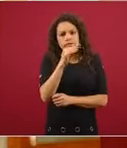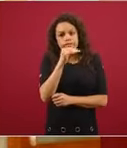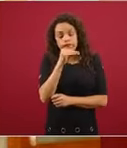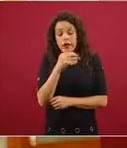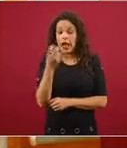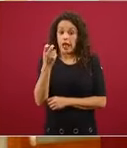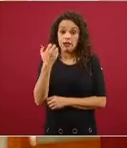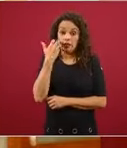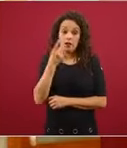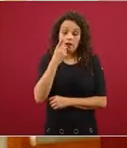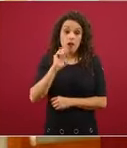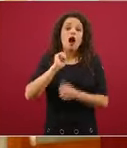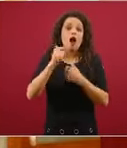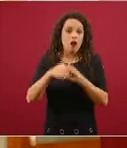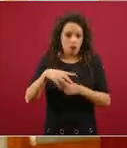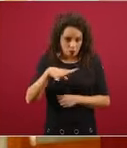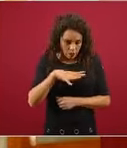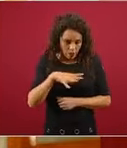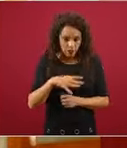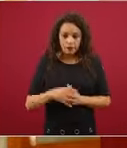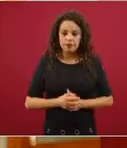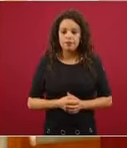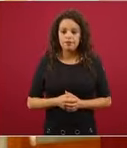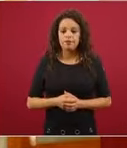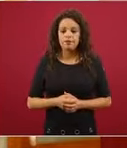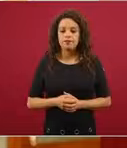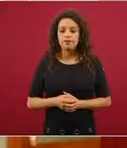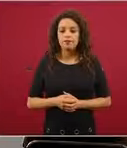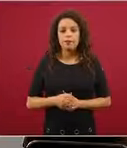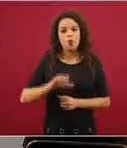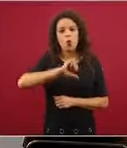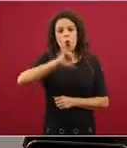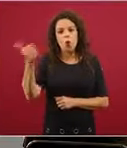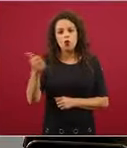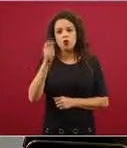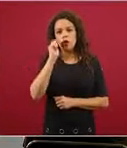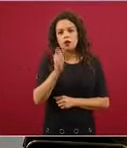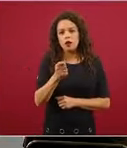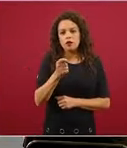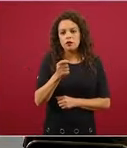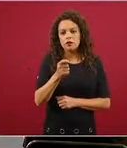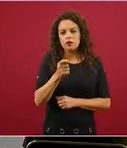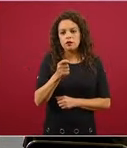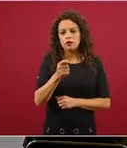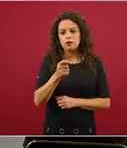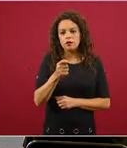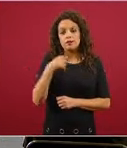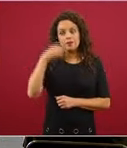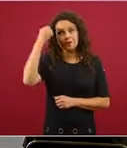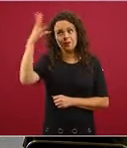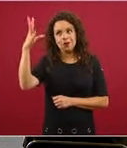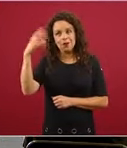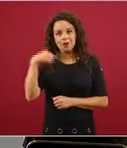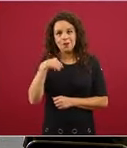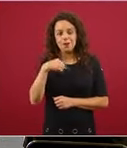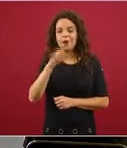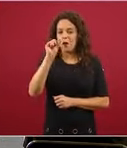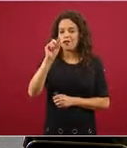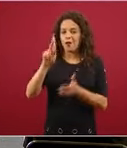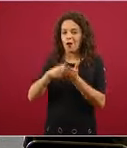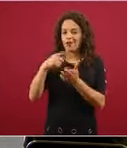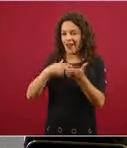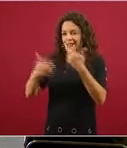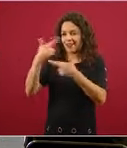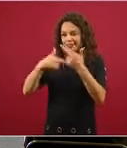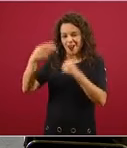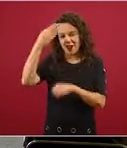otro signo de alarma que tenía ahorita en la mente, pero se me olvidó, ahorita seguro se me viene